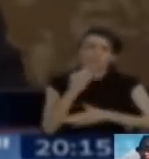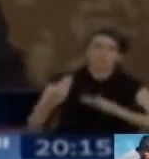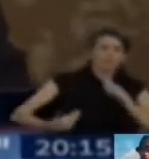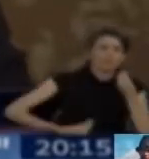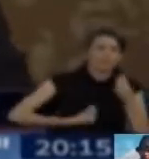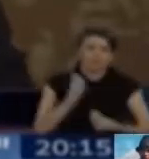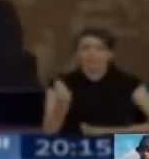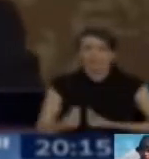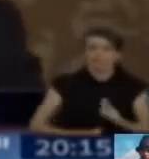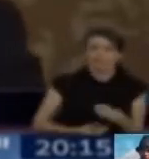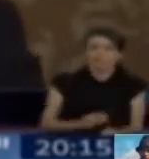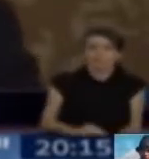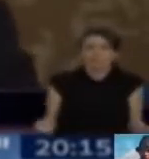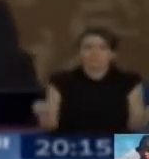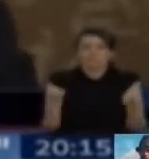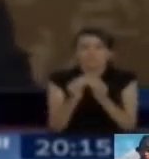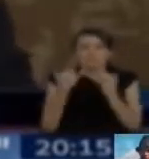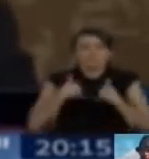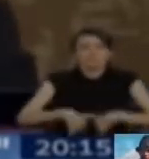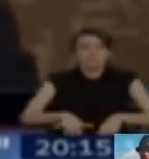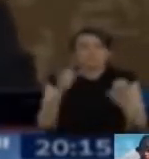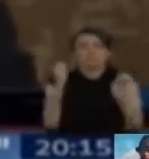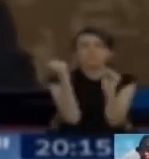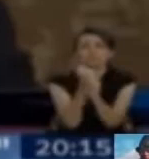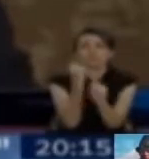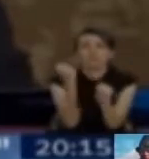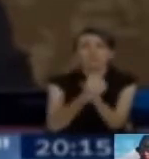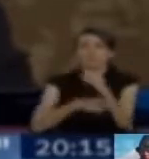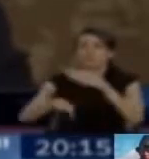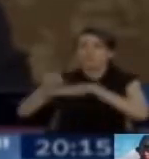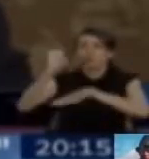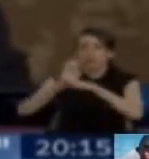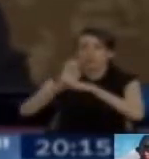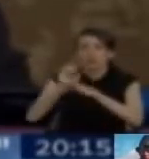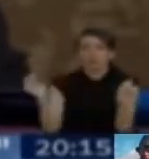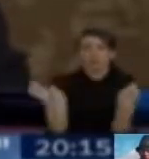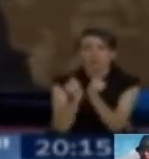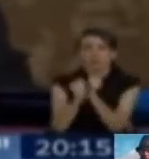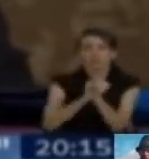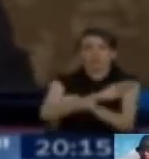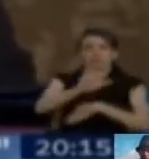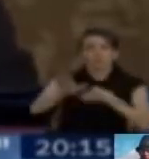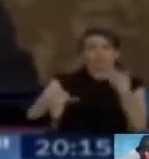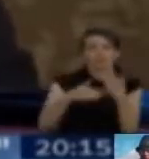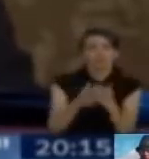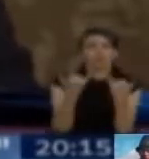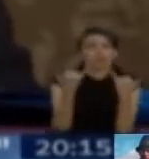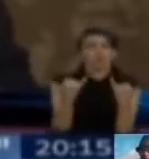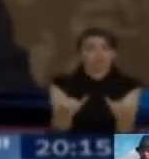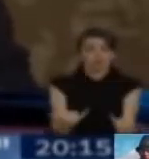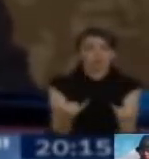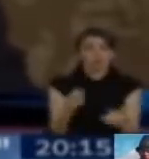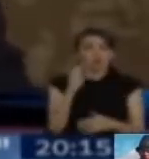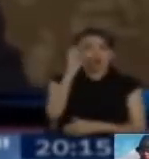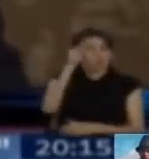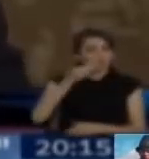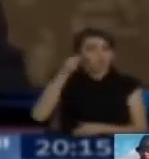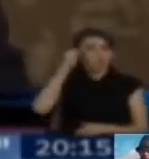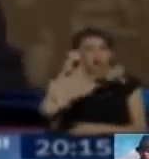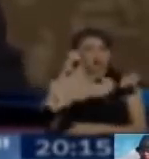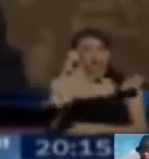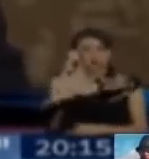más ilusión, seguiremos trabajando por un Ecuador de todos y para todos. Este es el gobierno de